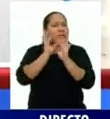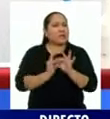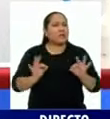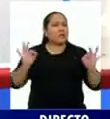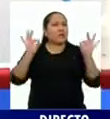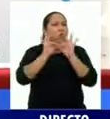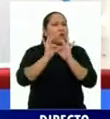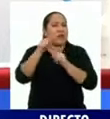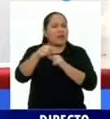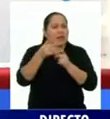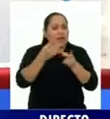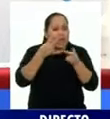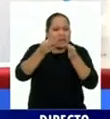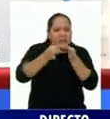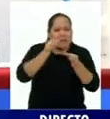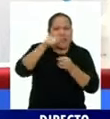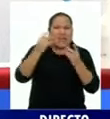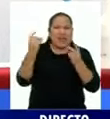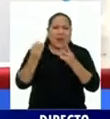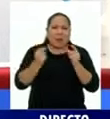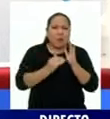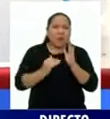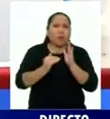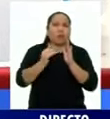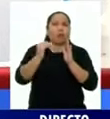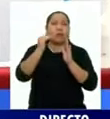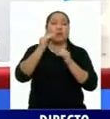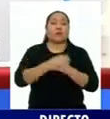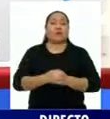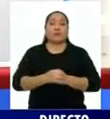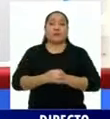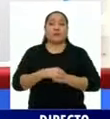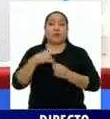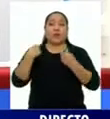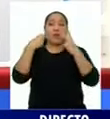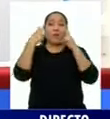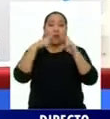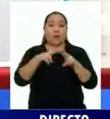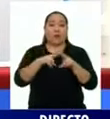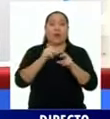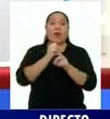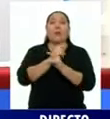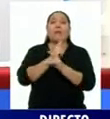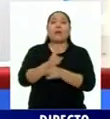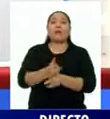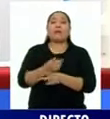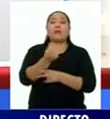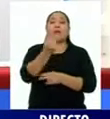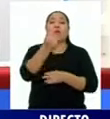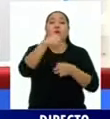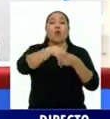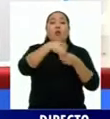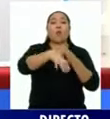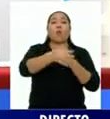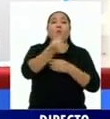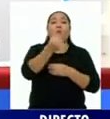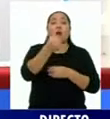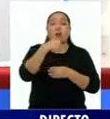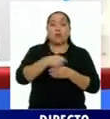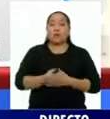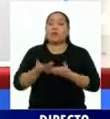que explica esta rápida recuperación? Terminamos viendo el crédito que los bancos ofrecieron a